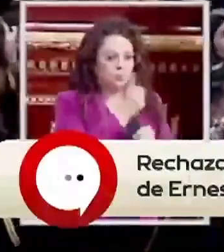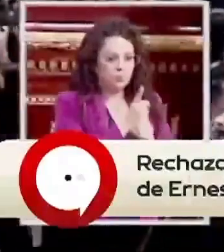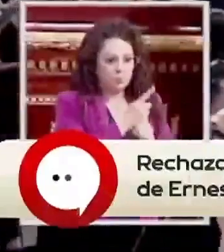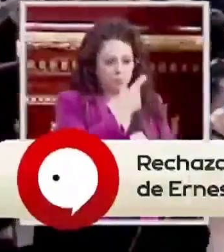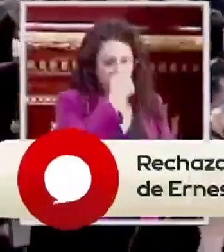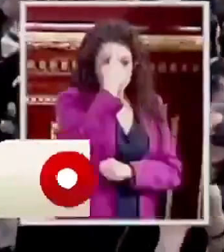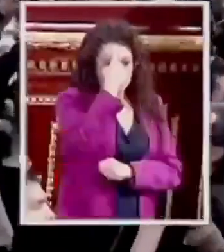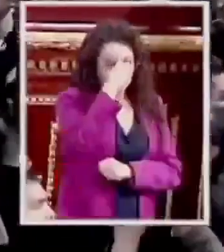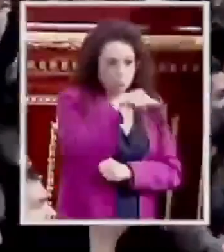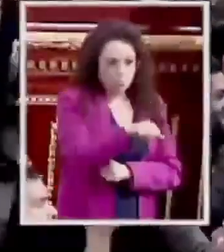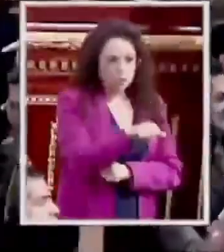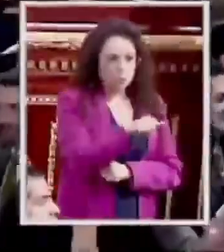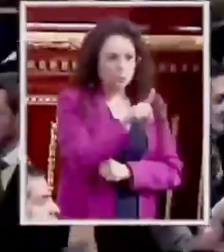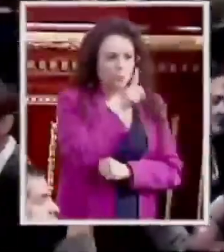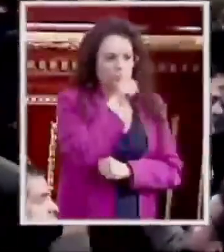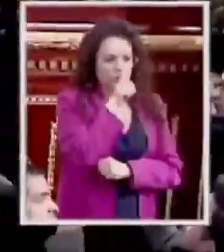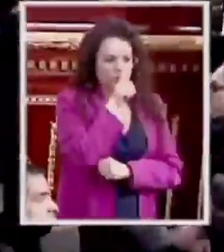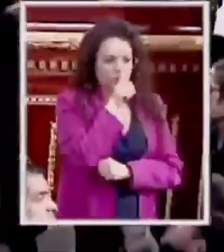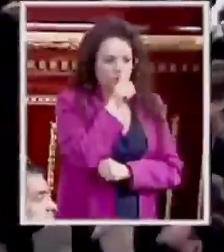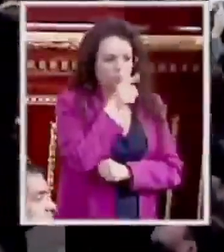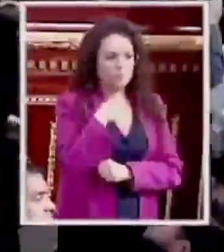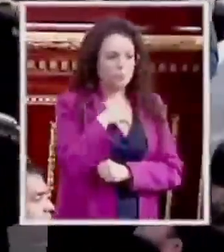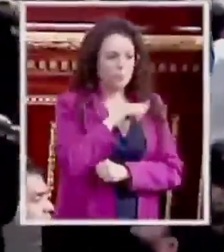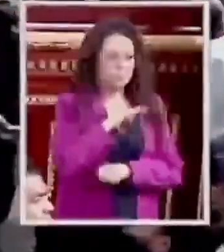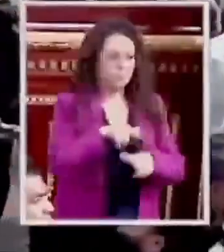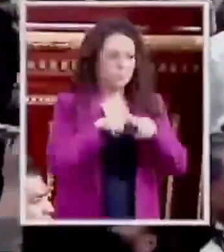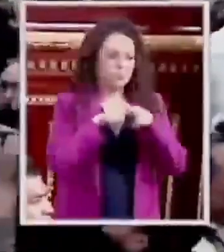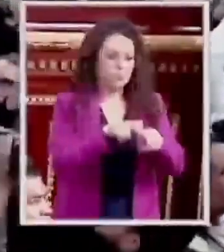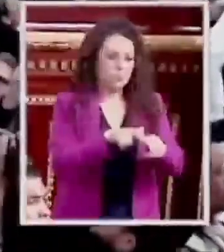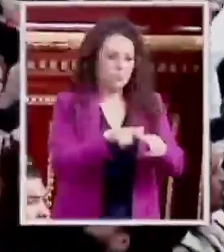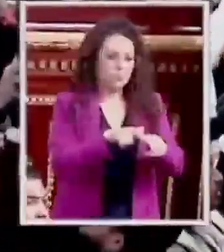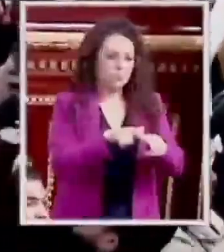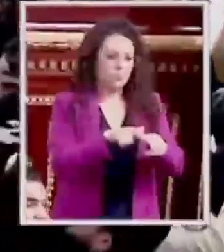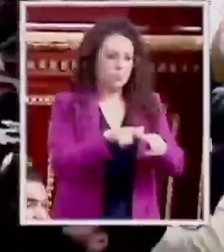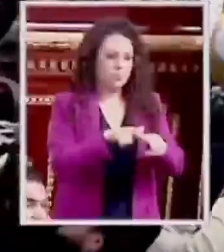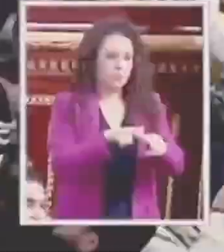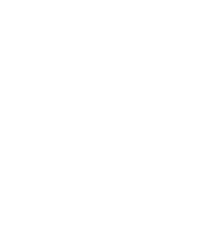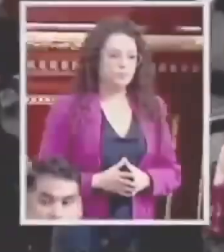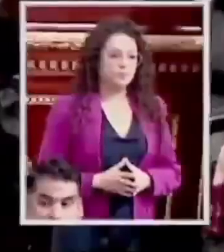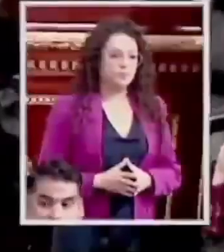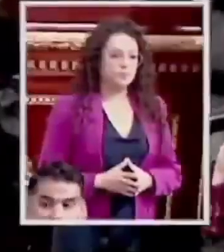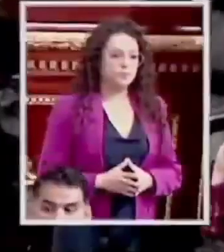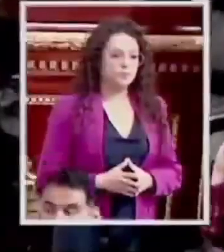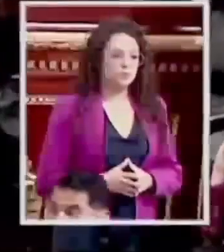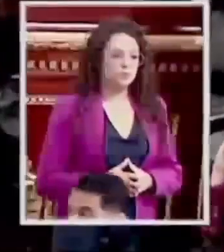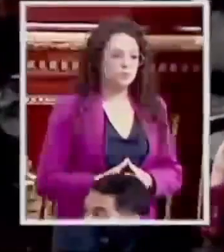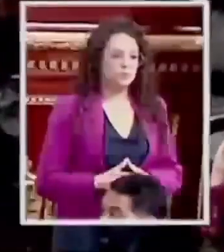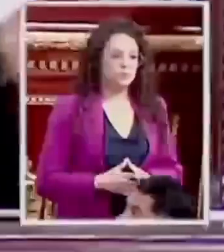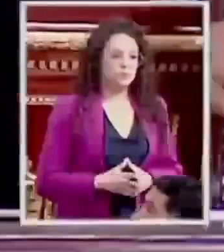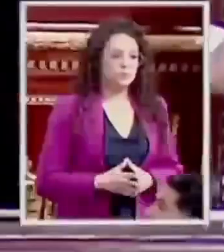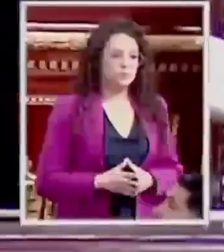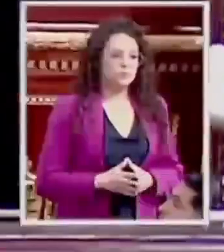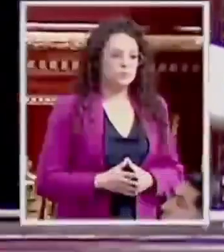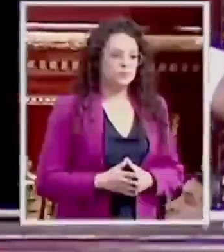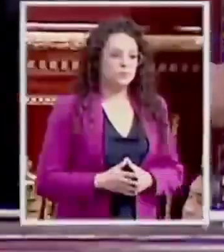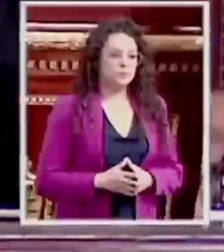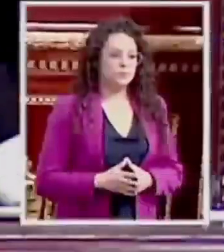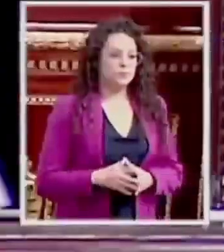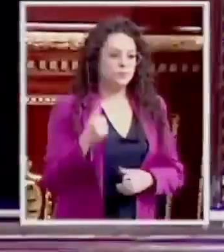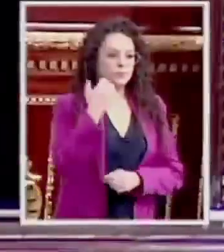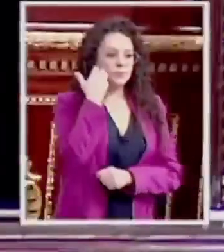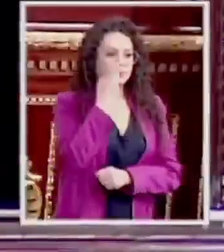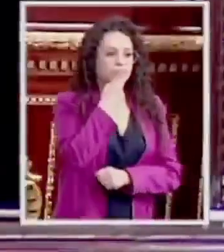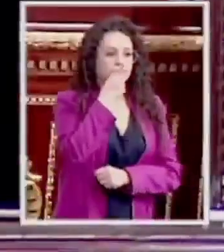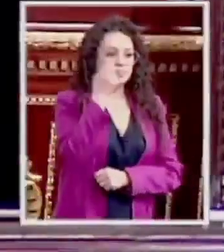acompañan guarden silencio para poder terminar el proceso. En consecuencia, no se aprueba